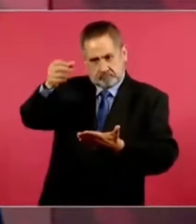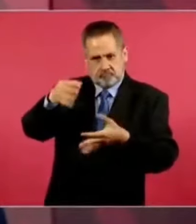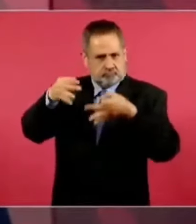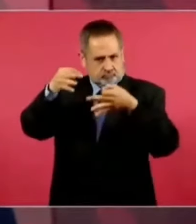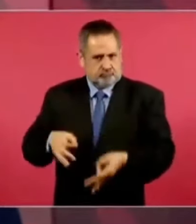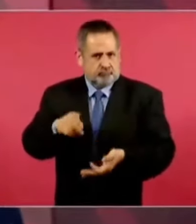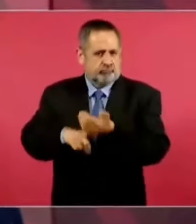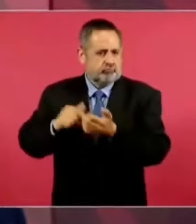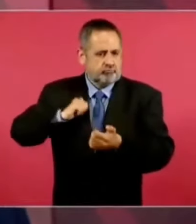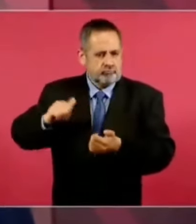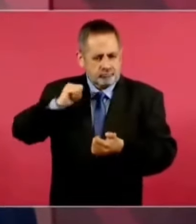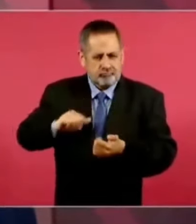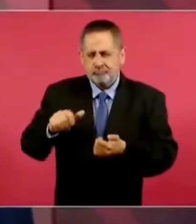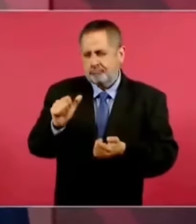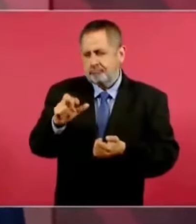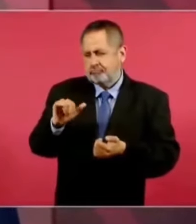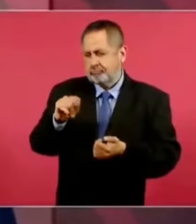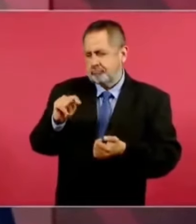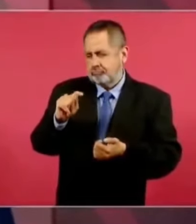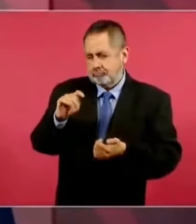en lo conceptual, en lo teórico,